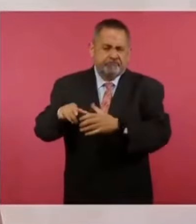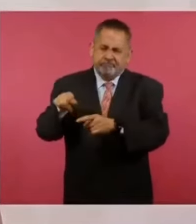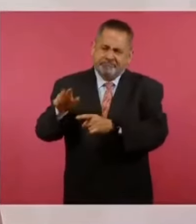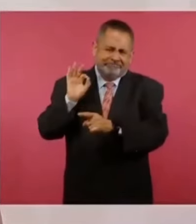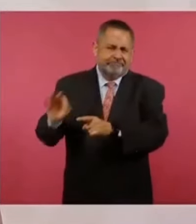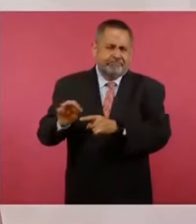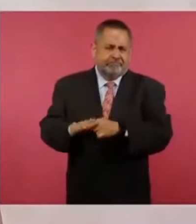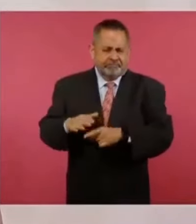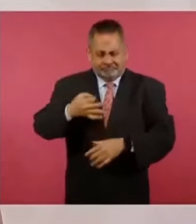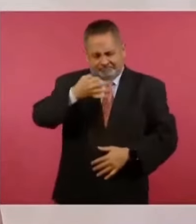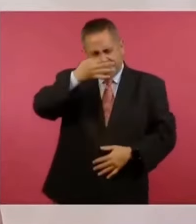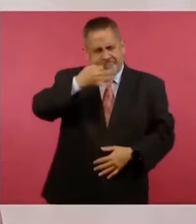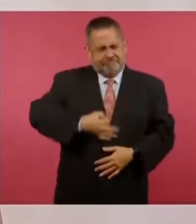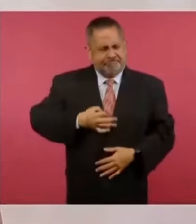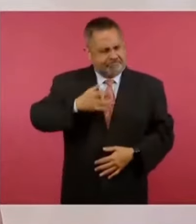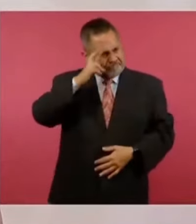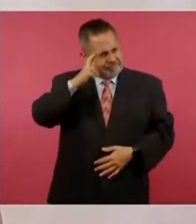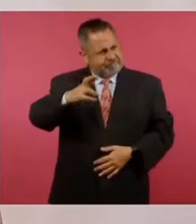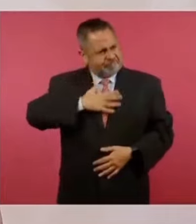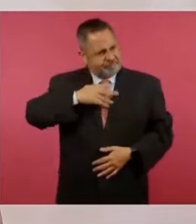por su dignidad.